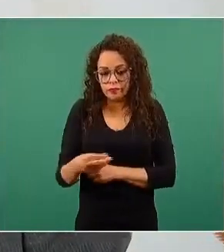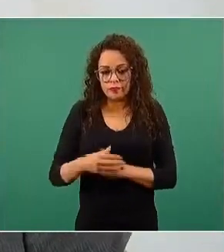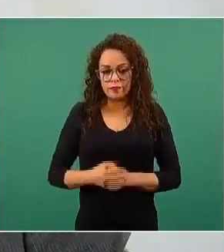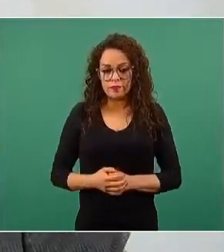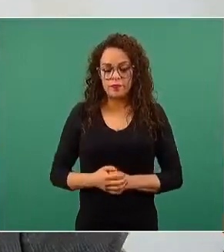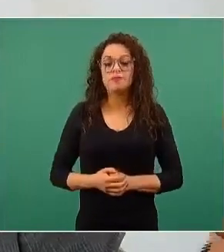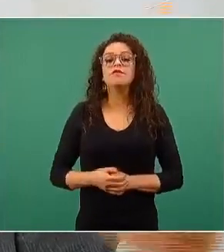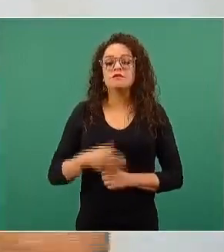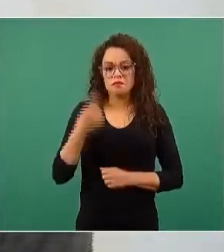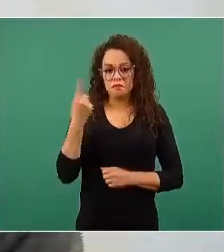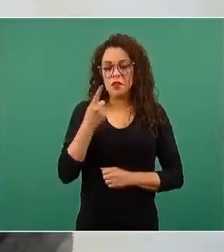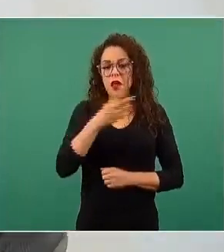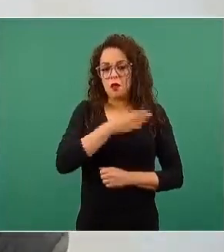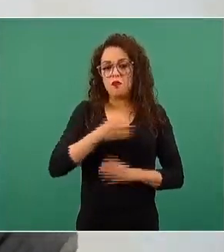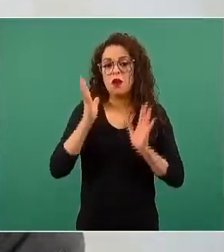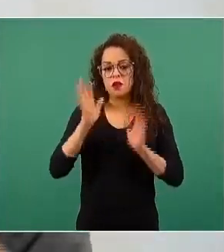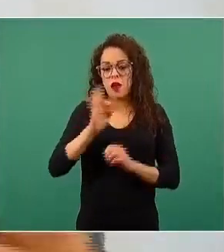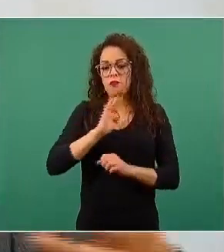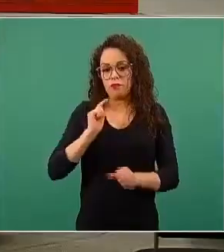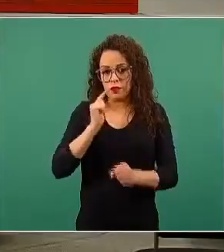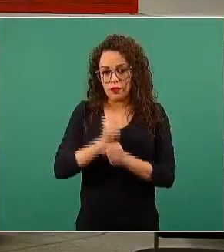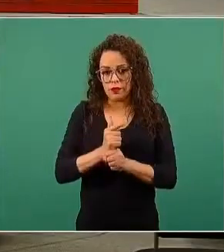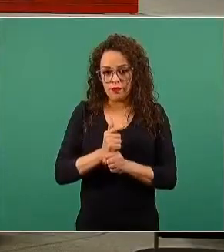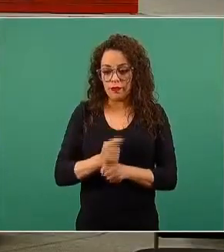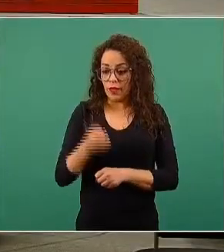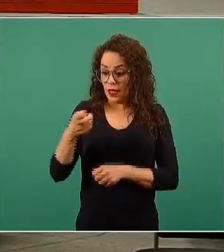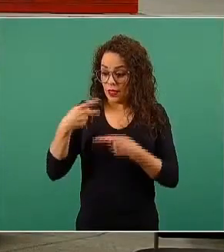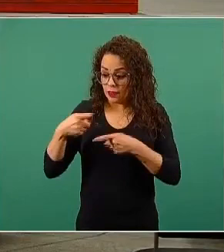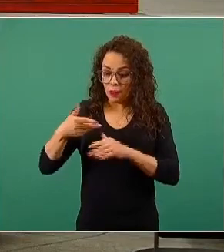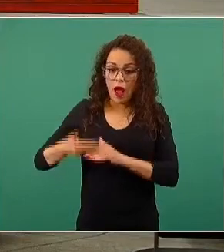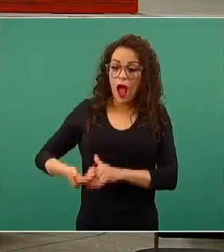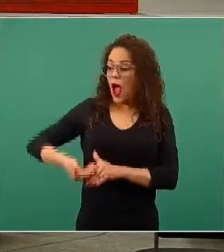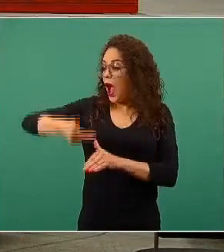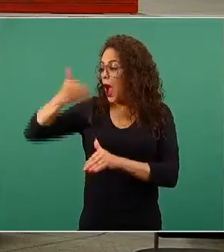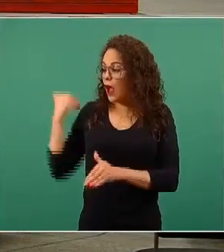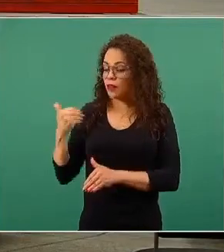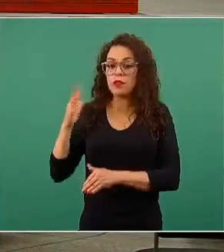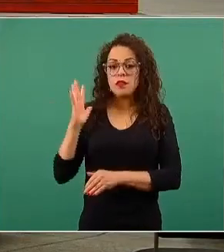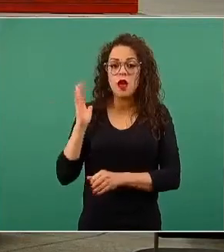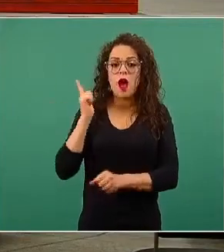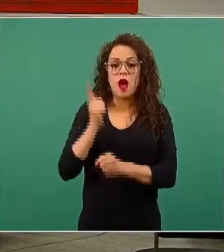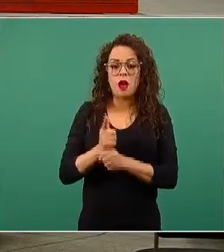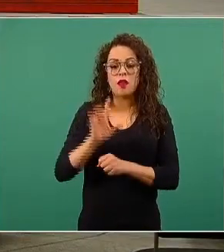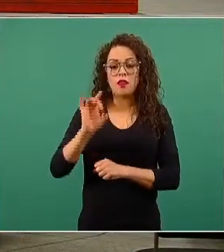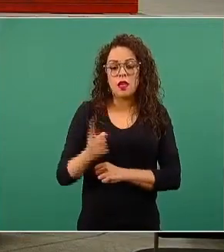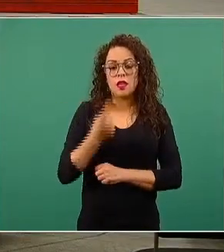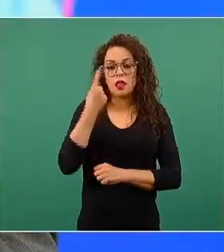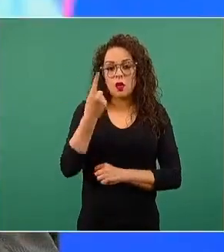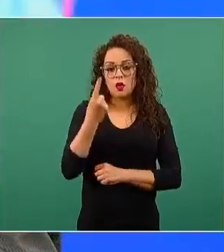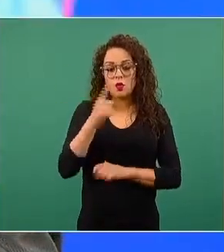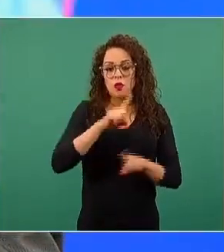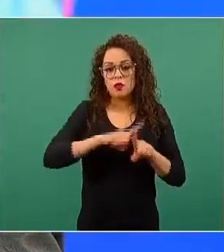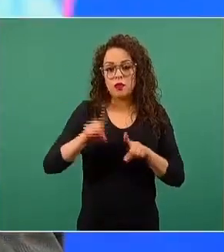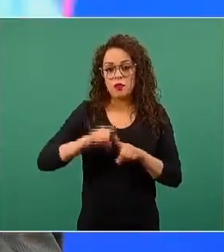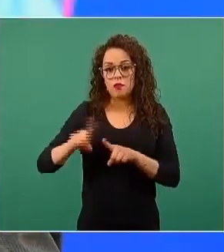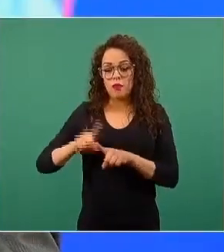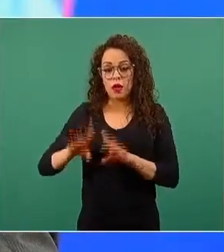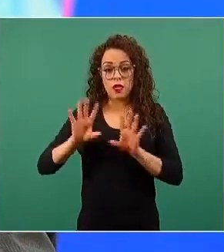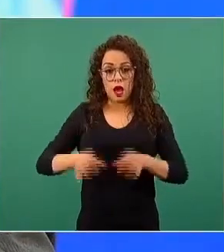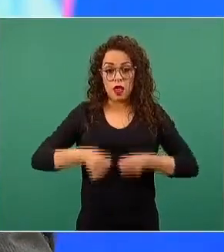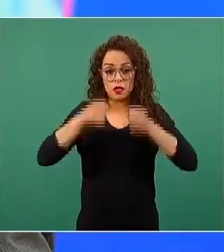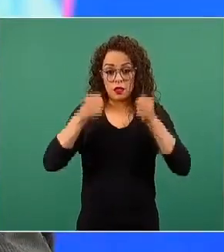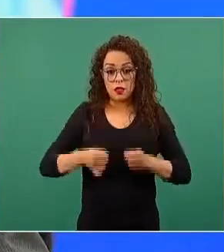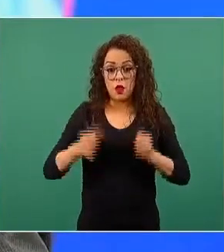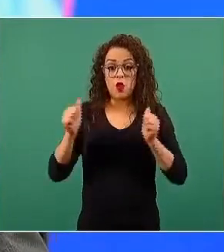posible identificarlo. Antes de esta persona se identificaron 31 casos confirmados